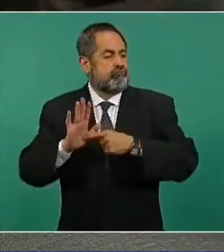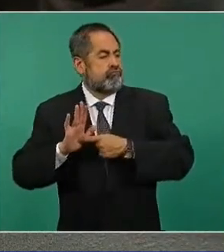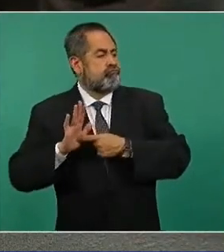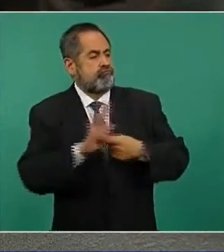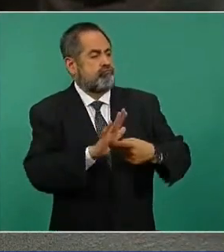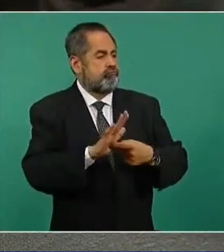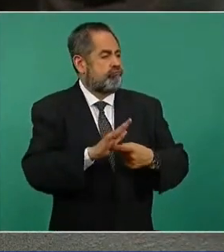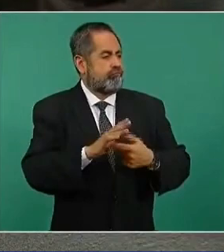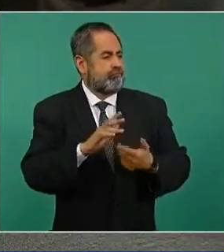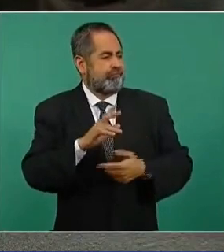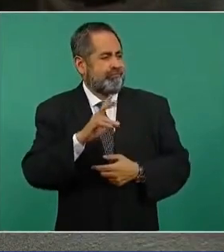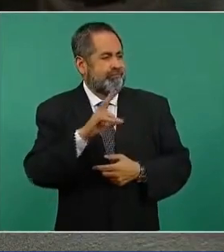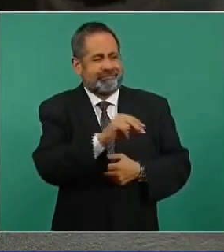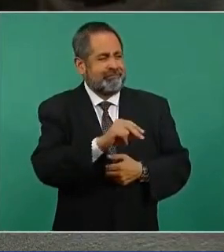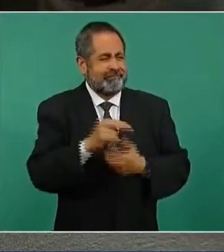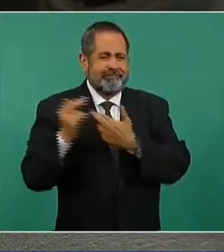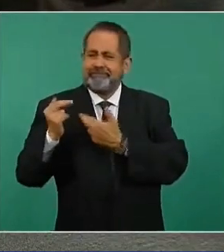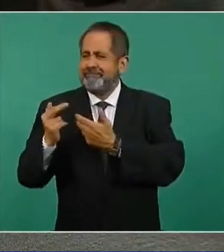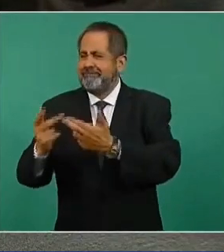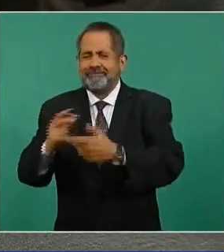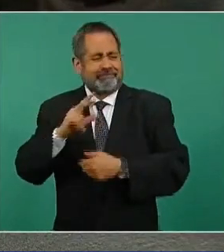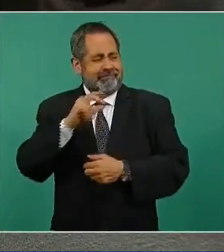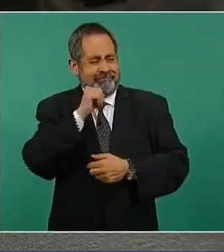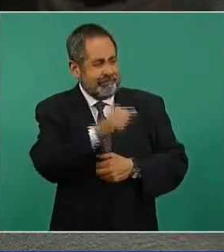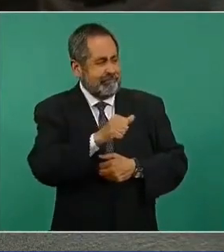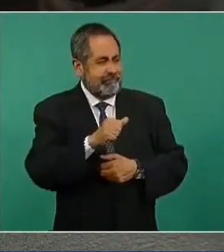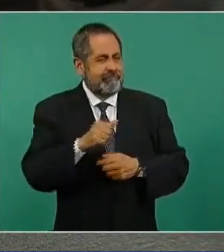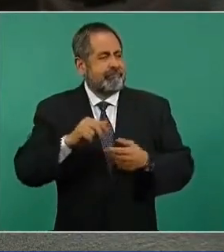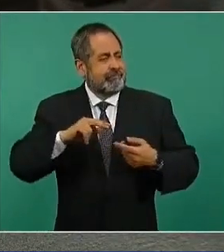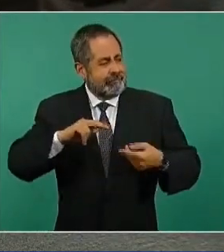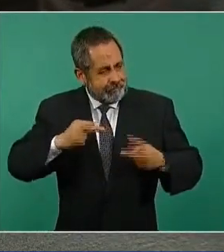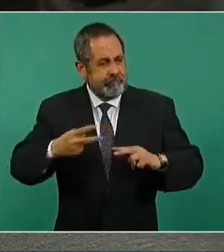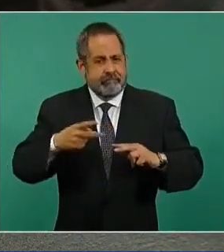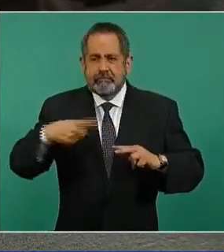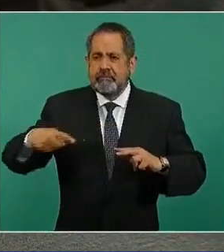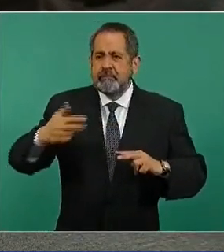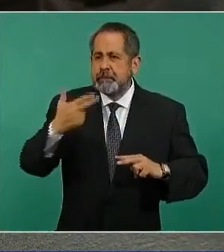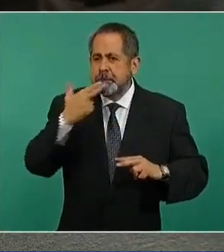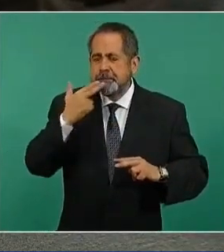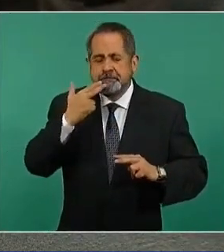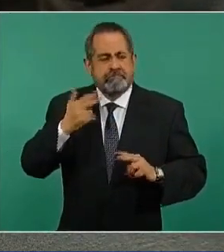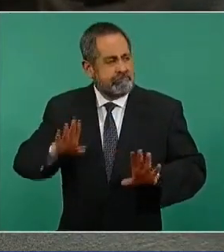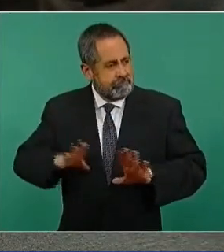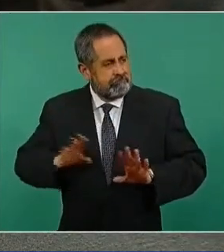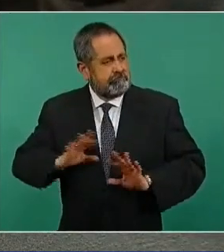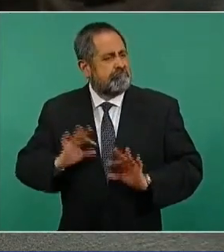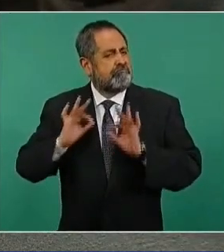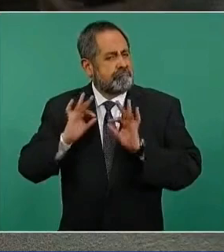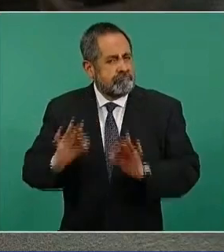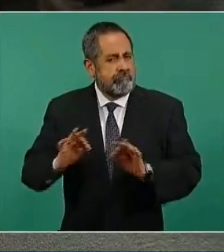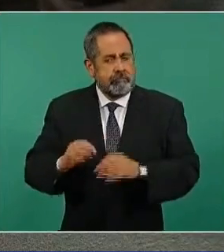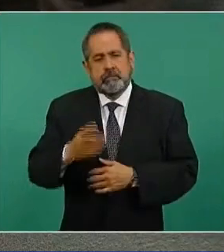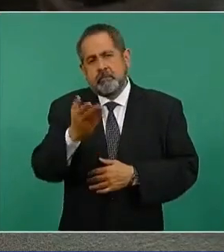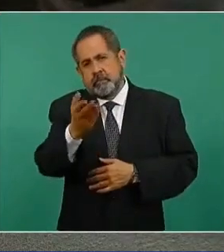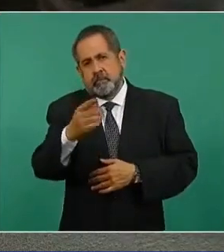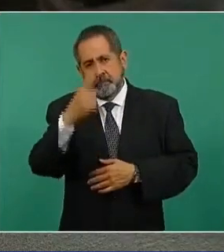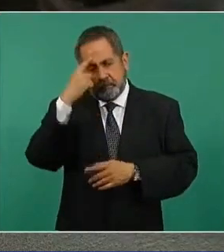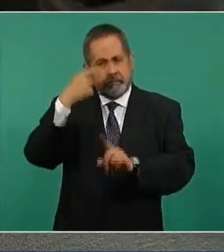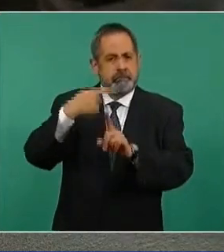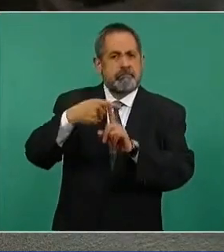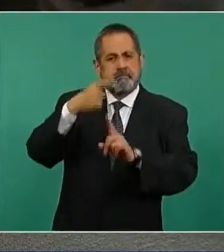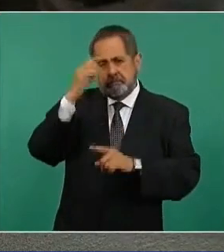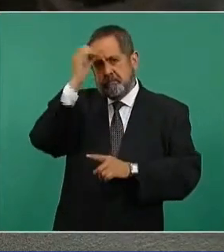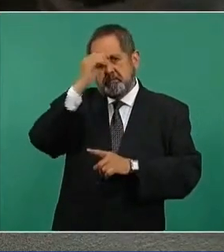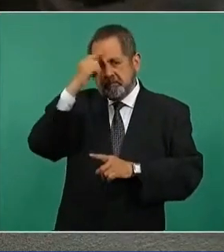afectar, están beneficiando? ¿Cómo es que va a demostrar? ¿Cuál es su opinión de usted para